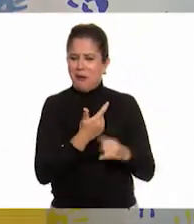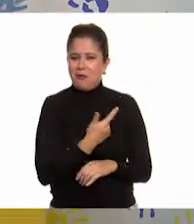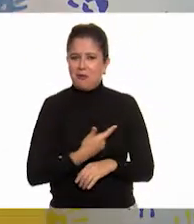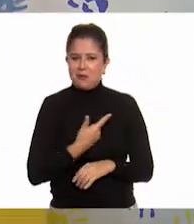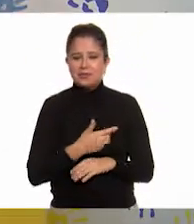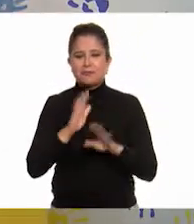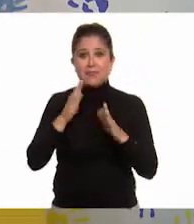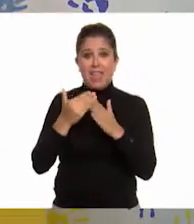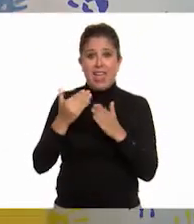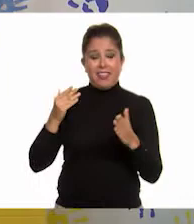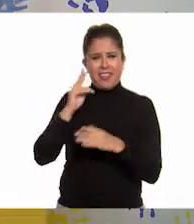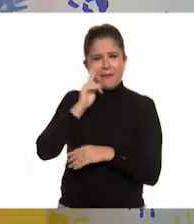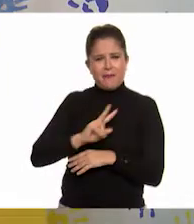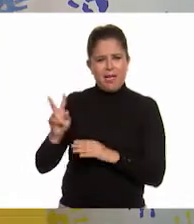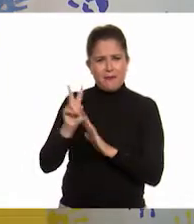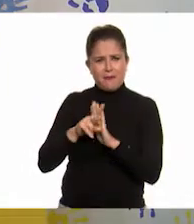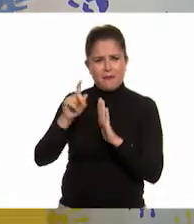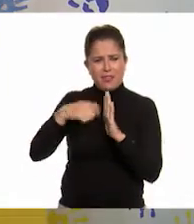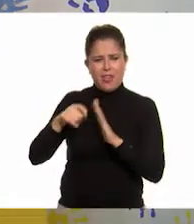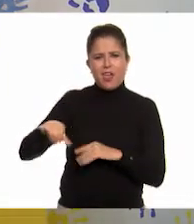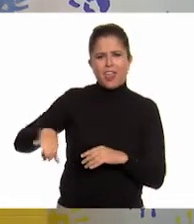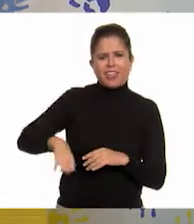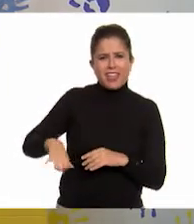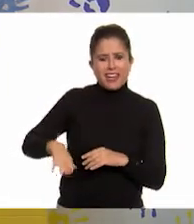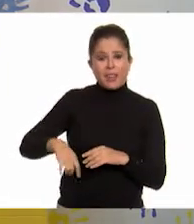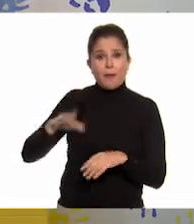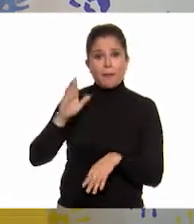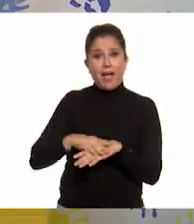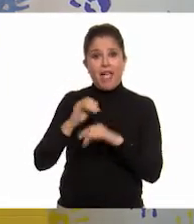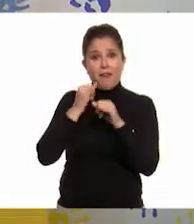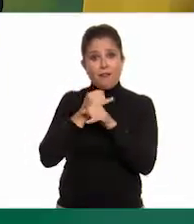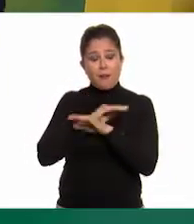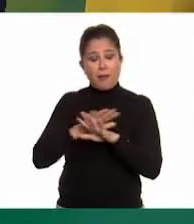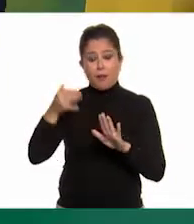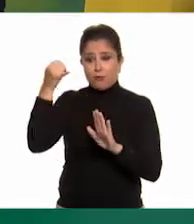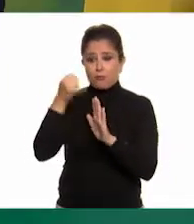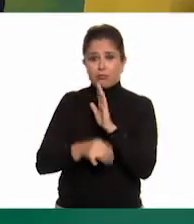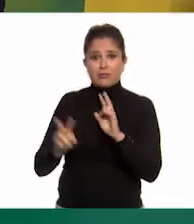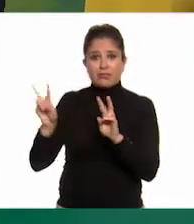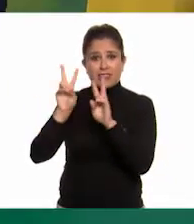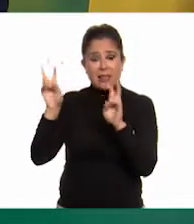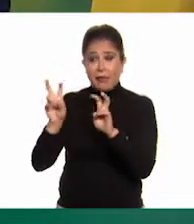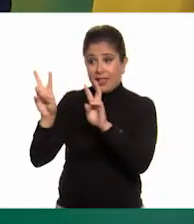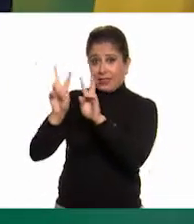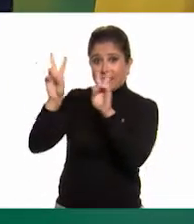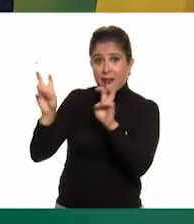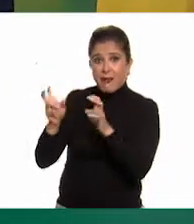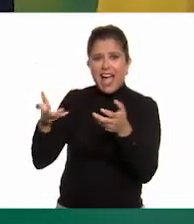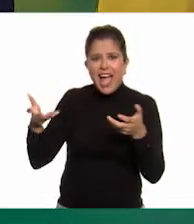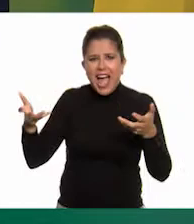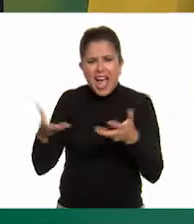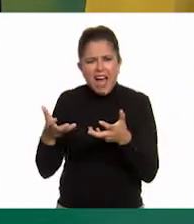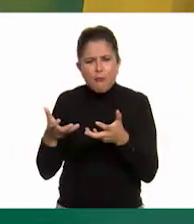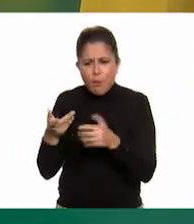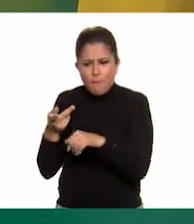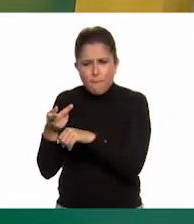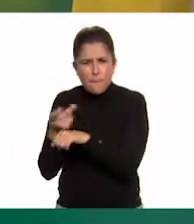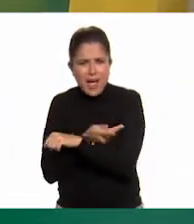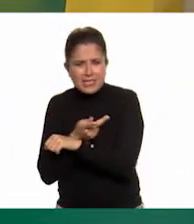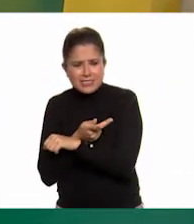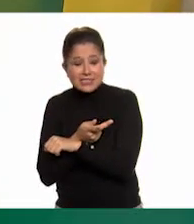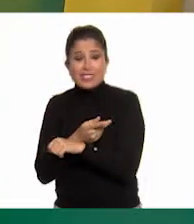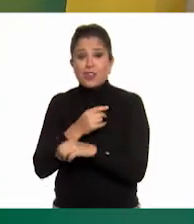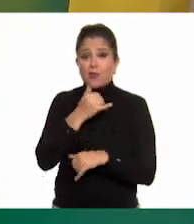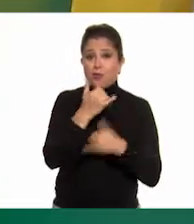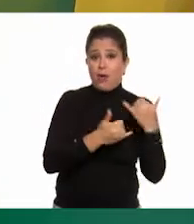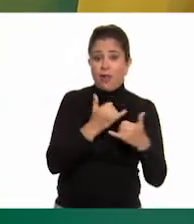veamos un video muy interesante que nos da más información sobre el tema y se titula Hagamos que suceda, juegos y